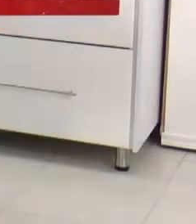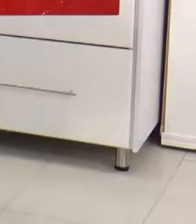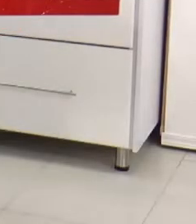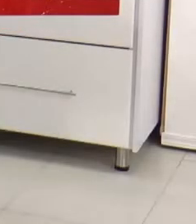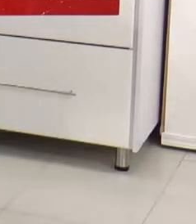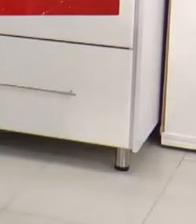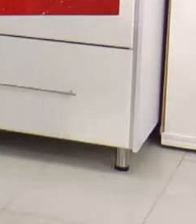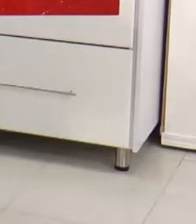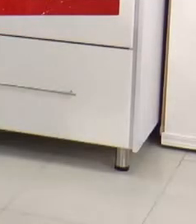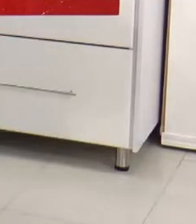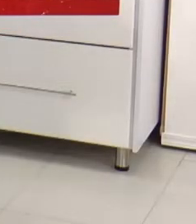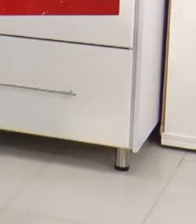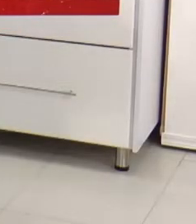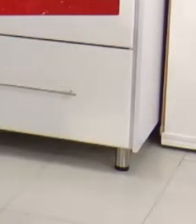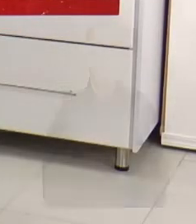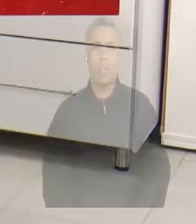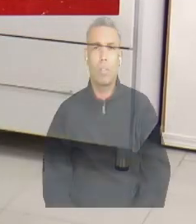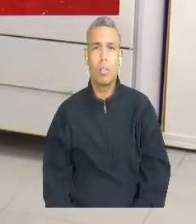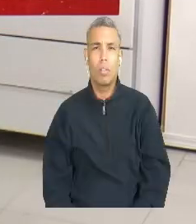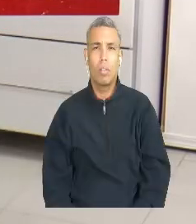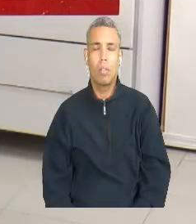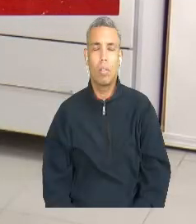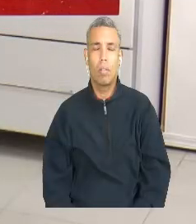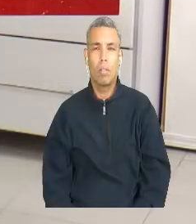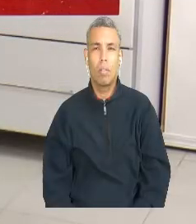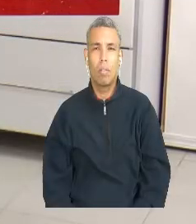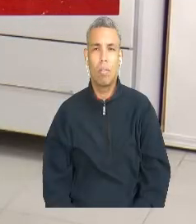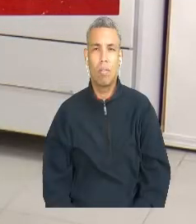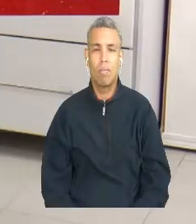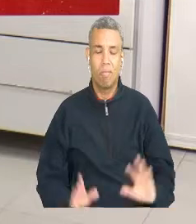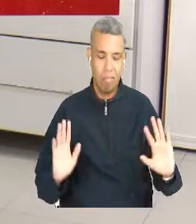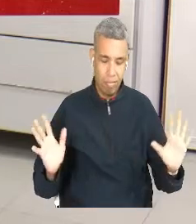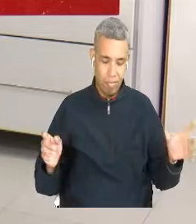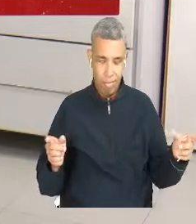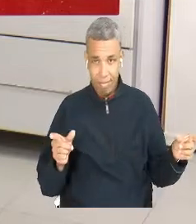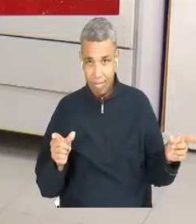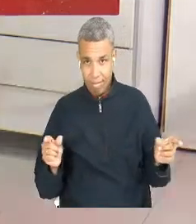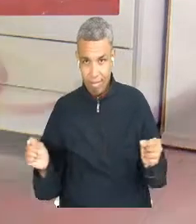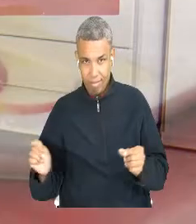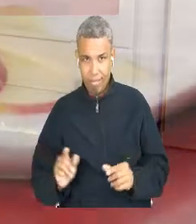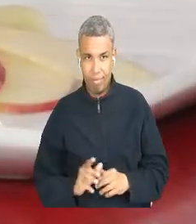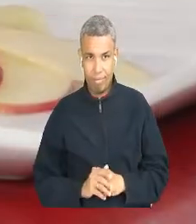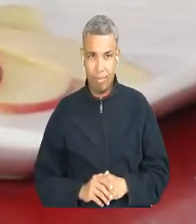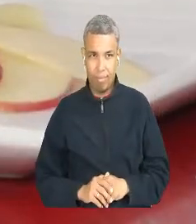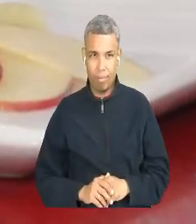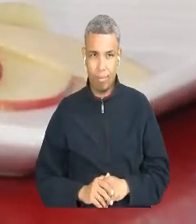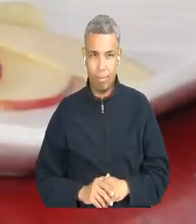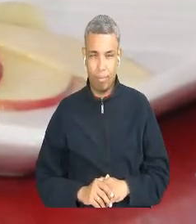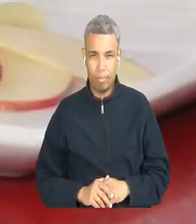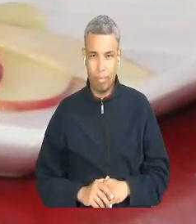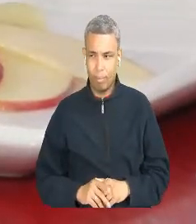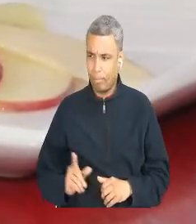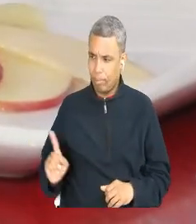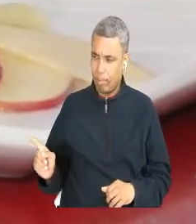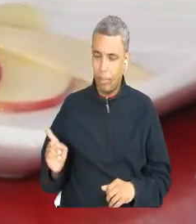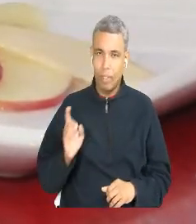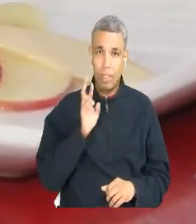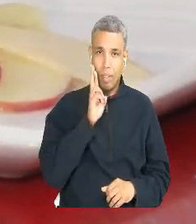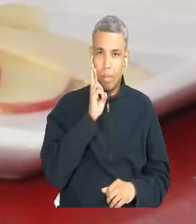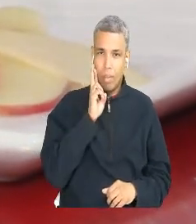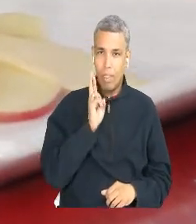Bueno, eso es A Pedir de Boca, queridos televidentes, y nosotros ya estamos aquí, miren ustedes cómo va a coger el emplatado de Isa, genial. De Rochi. De